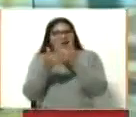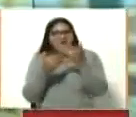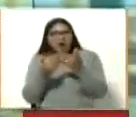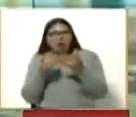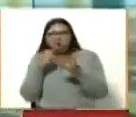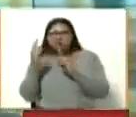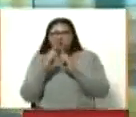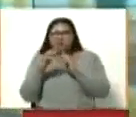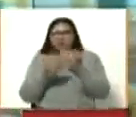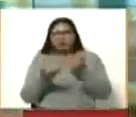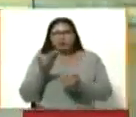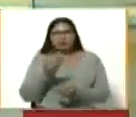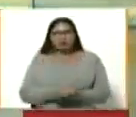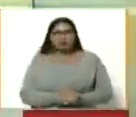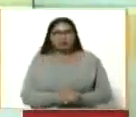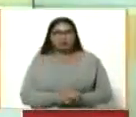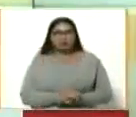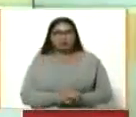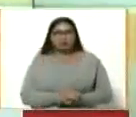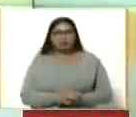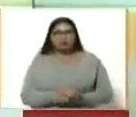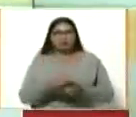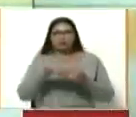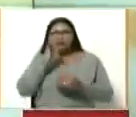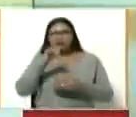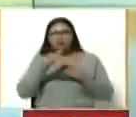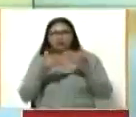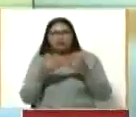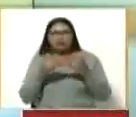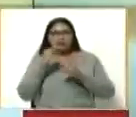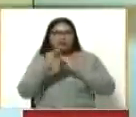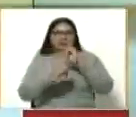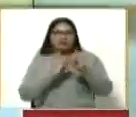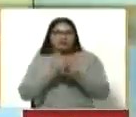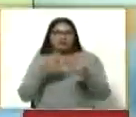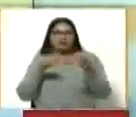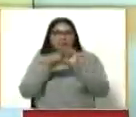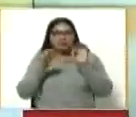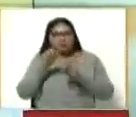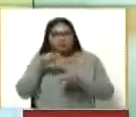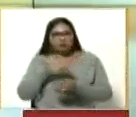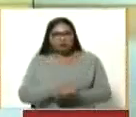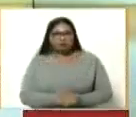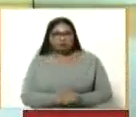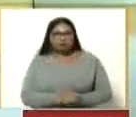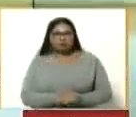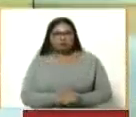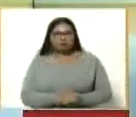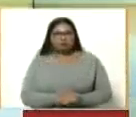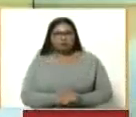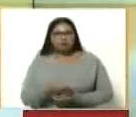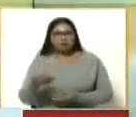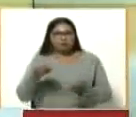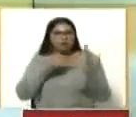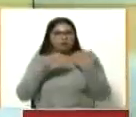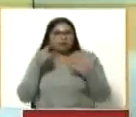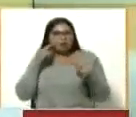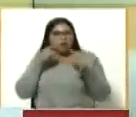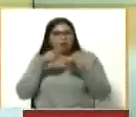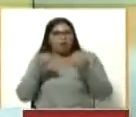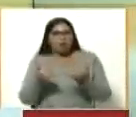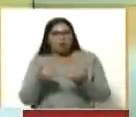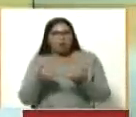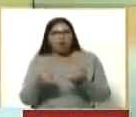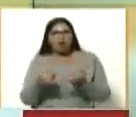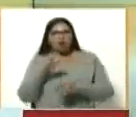una connotación importante, sobre todo en el marco de la denuncia a nivel internacional. ¿Qué peso tiene justamente que se le denomine,